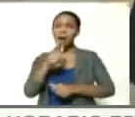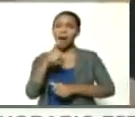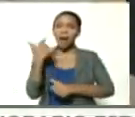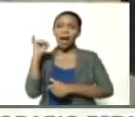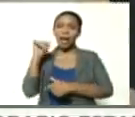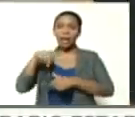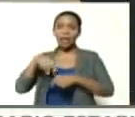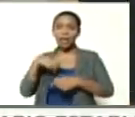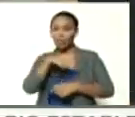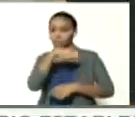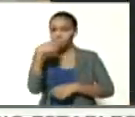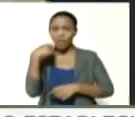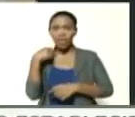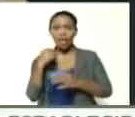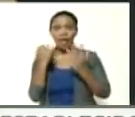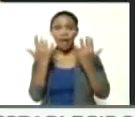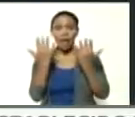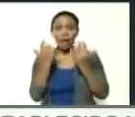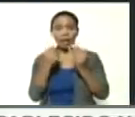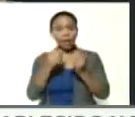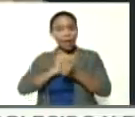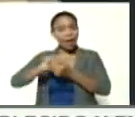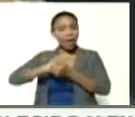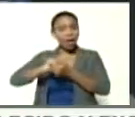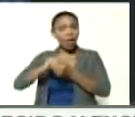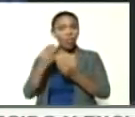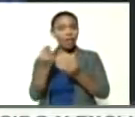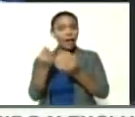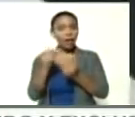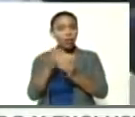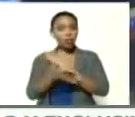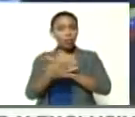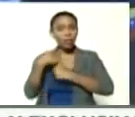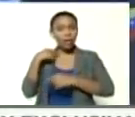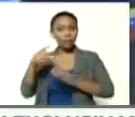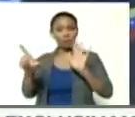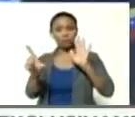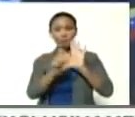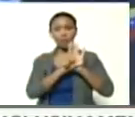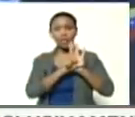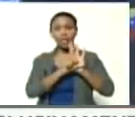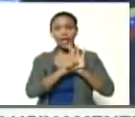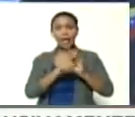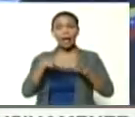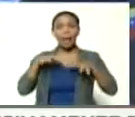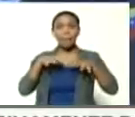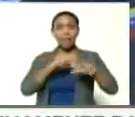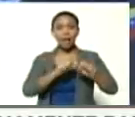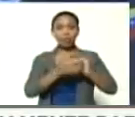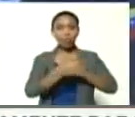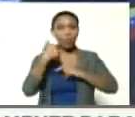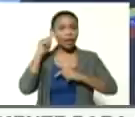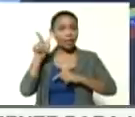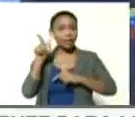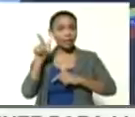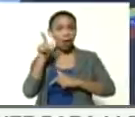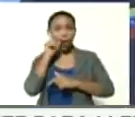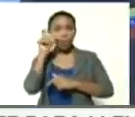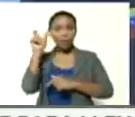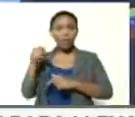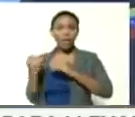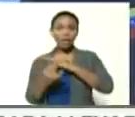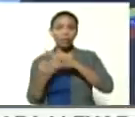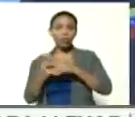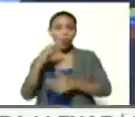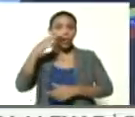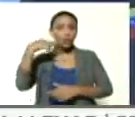narcotráfico, del lavado de dinero, de la legitimación de capitales. Y aquí el compañero investigador Franco Bielma del Instituto